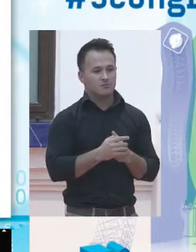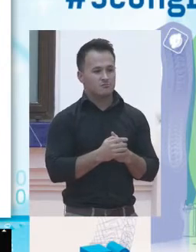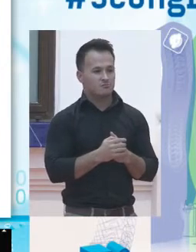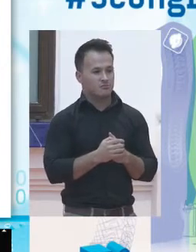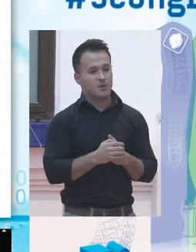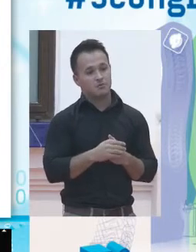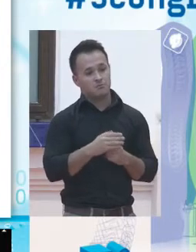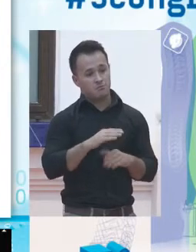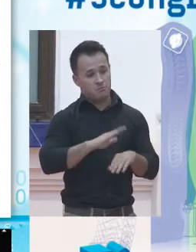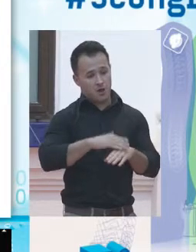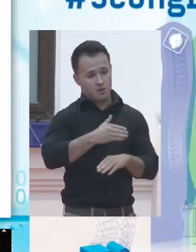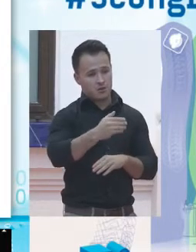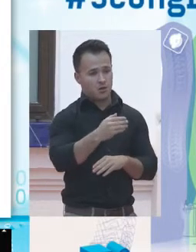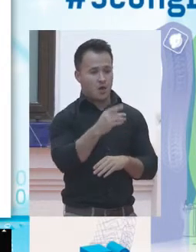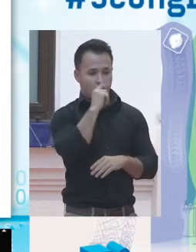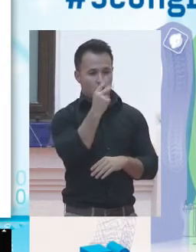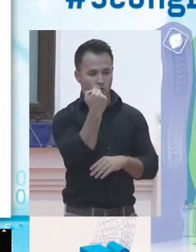Río.